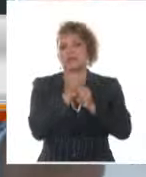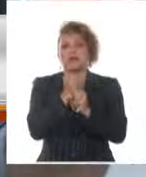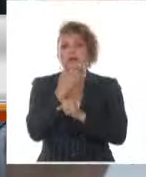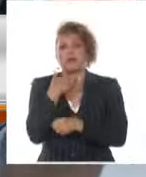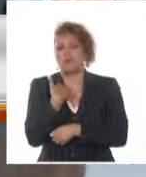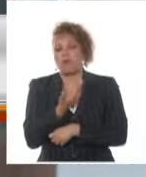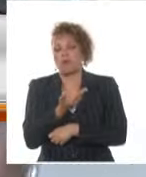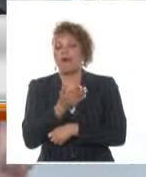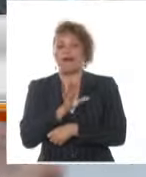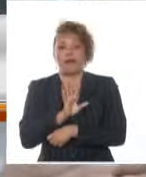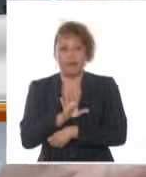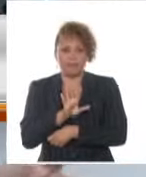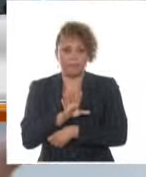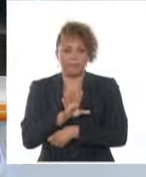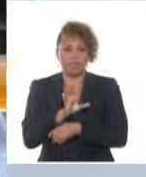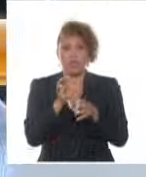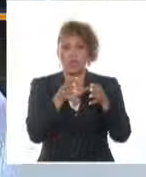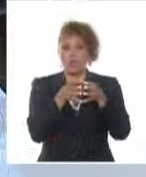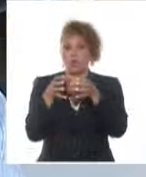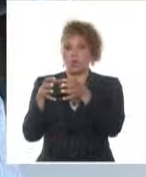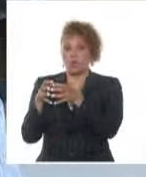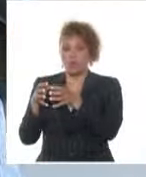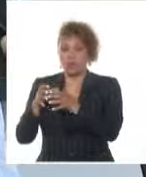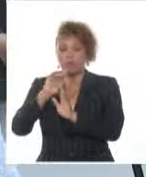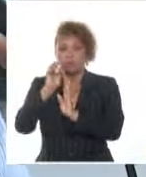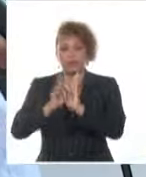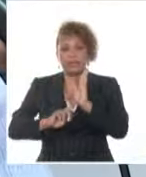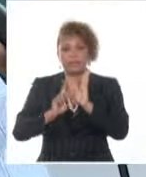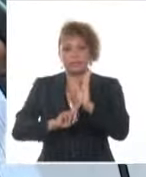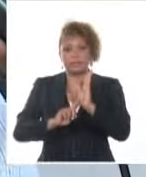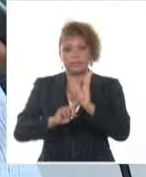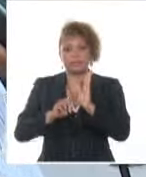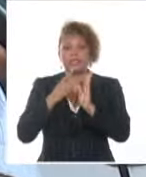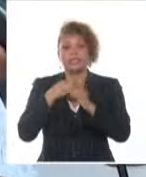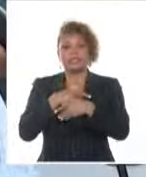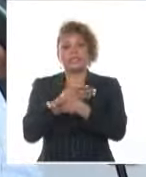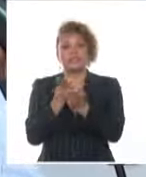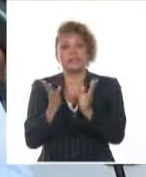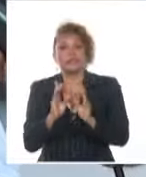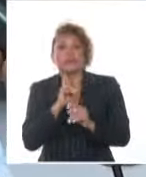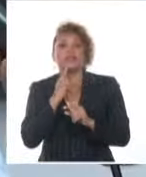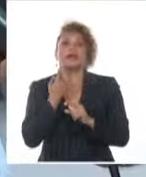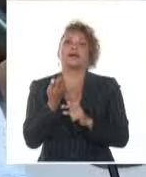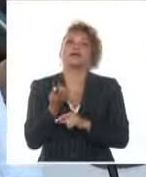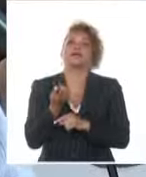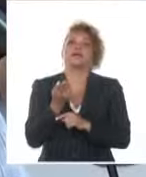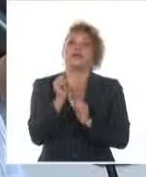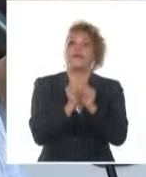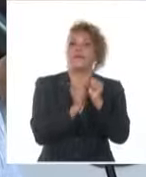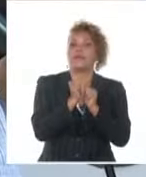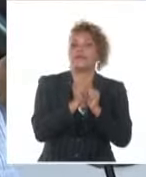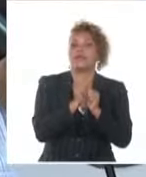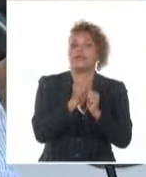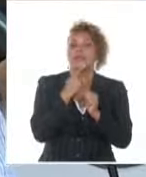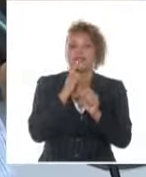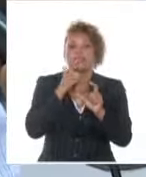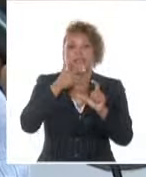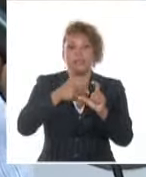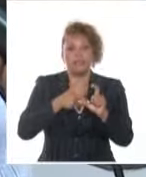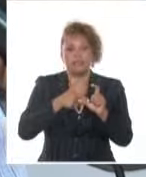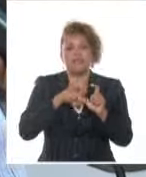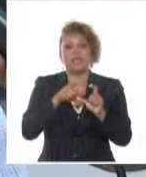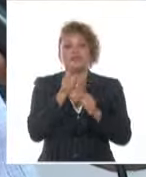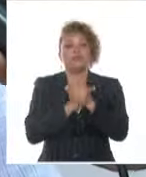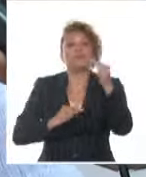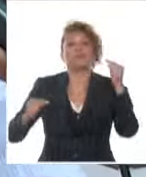que los grupos de electrógeno, o sea, la generación distribuida, tanto motores a fuel como motores a diésel, se va a priorizar